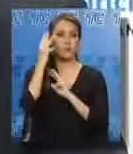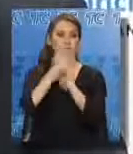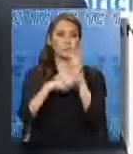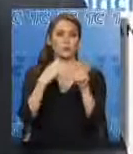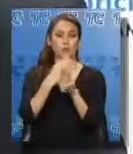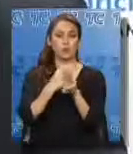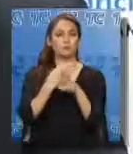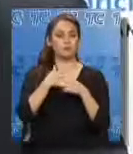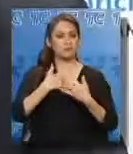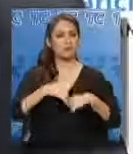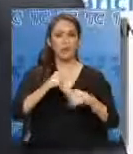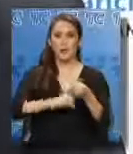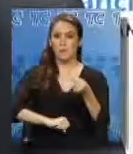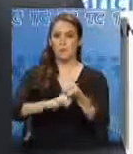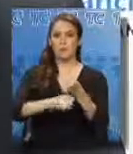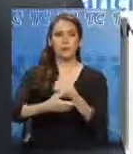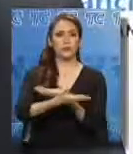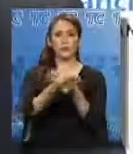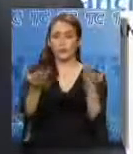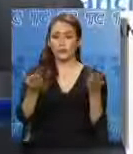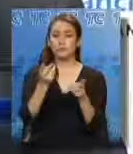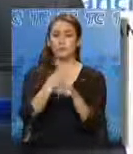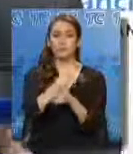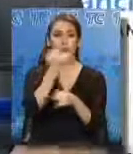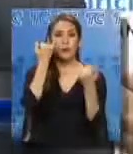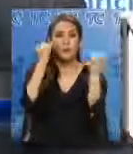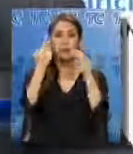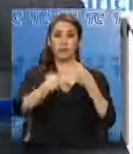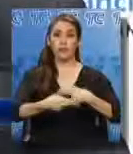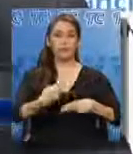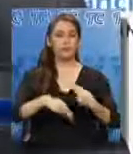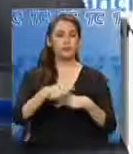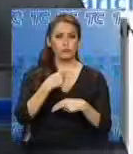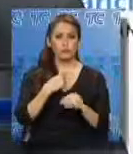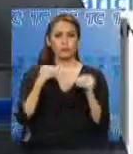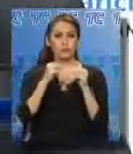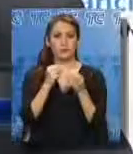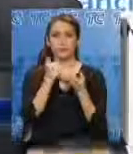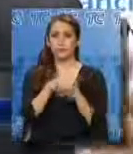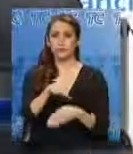continuaremos nuestro apoyo con emprendimientos como este. Queremos hacer más cosas en este país.